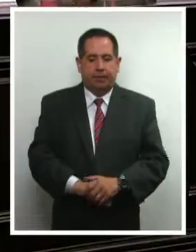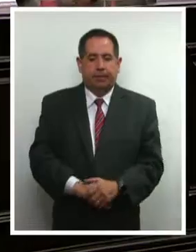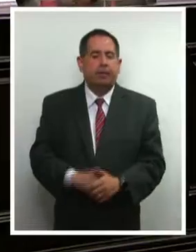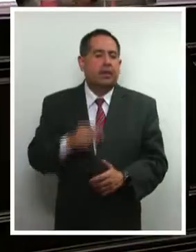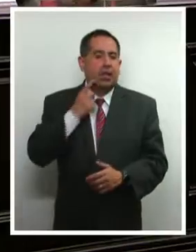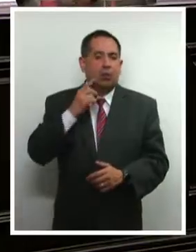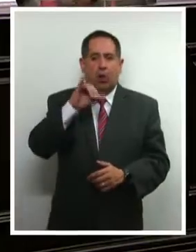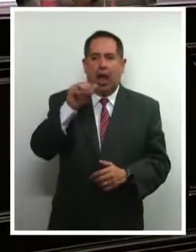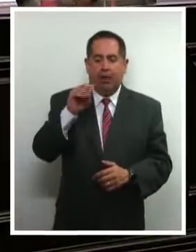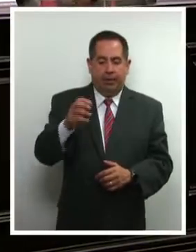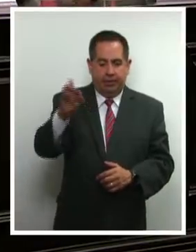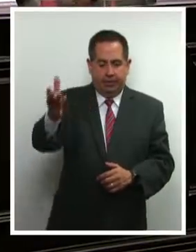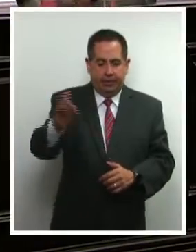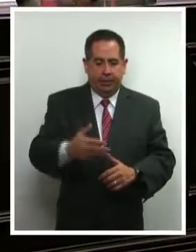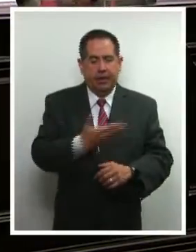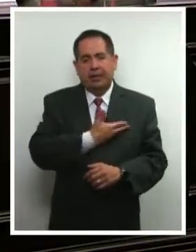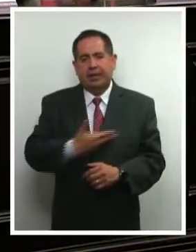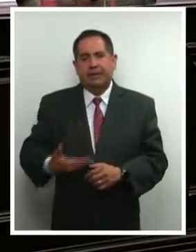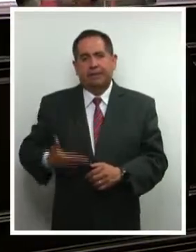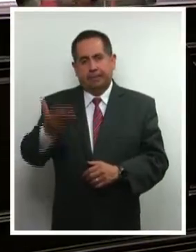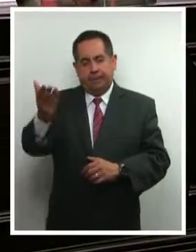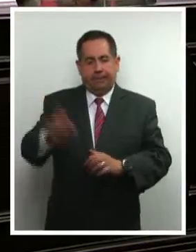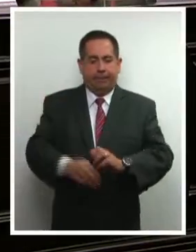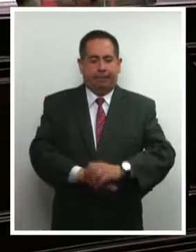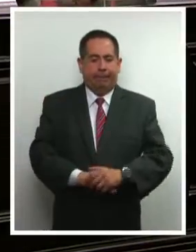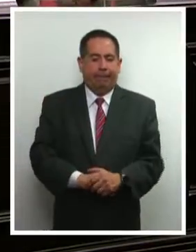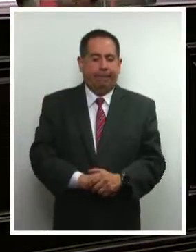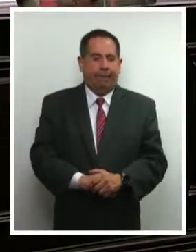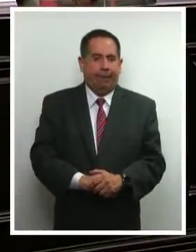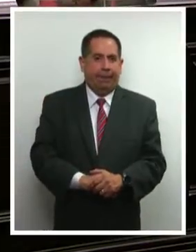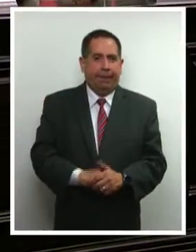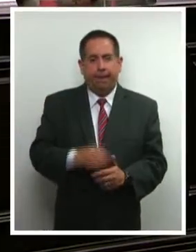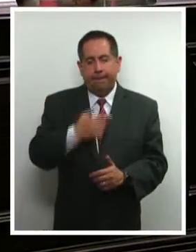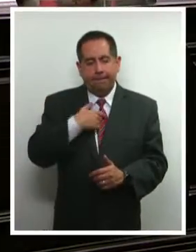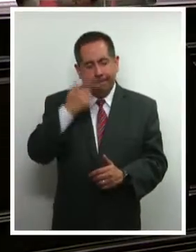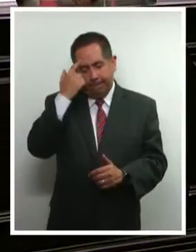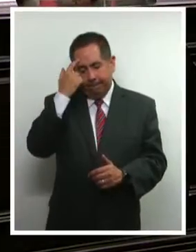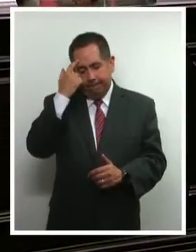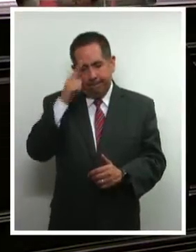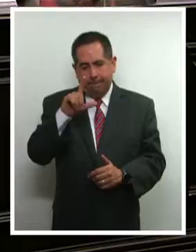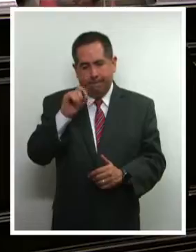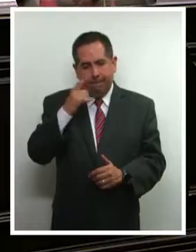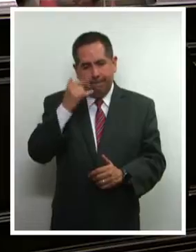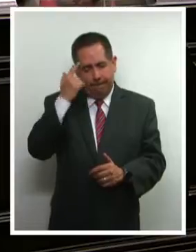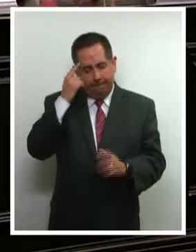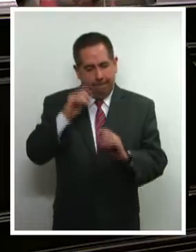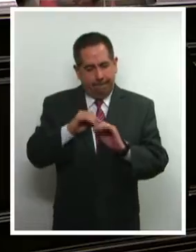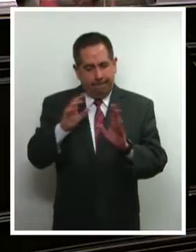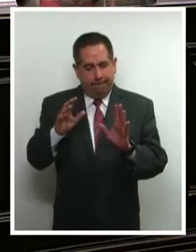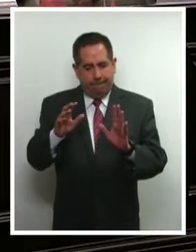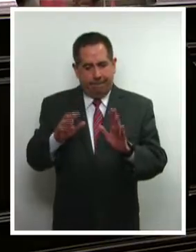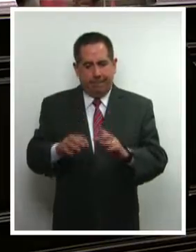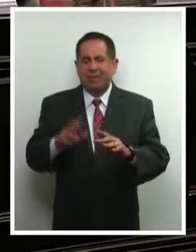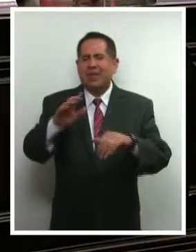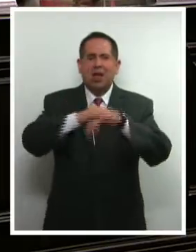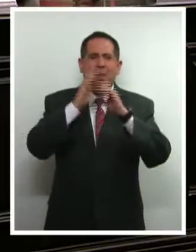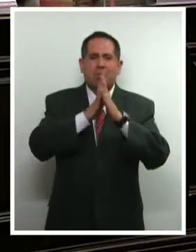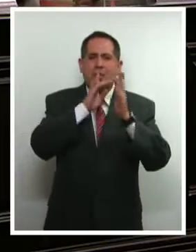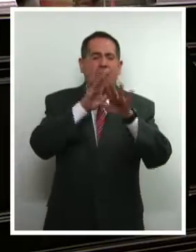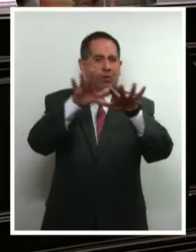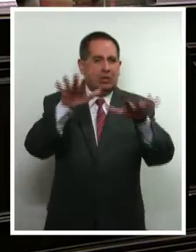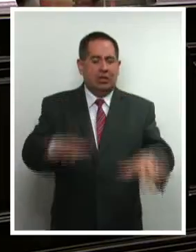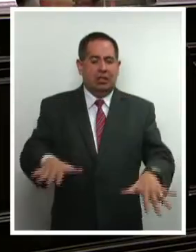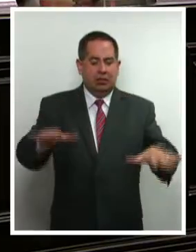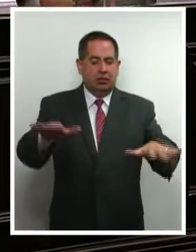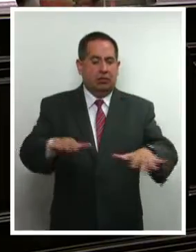por favor. Presidente, mire, si yo sigo la lógica que plantea el diputado... Por favor, silencio en la sala.